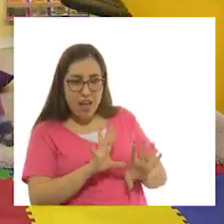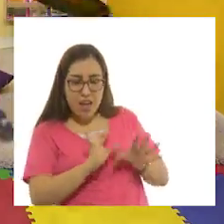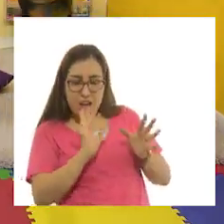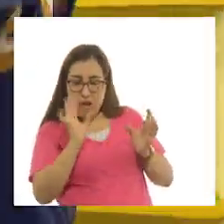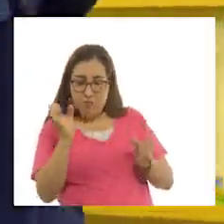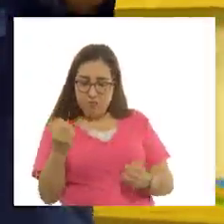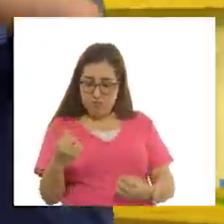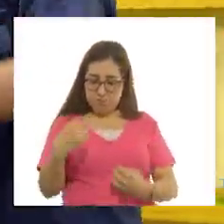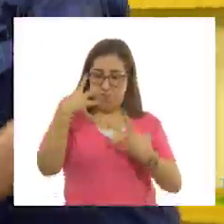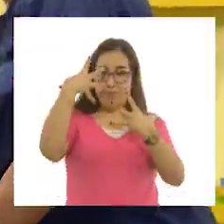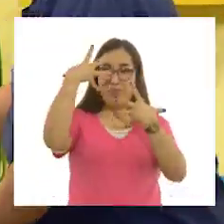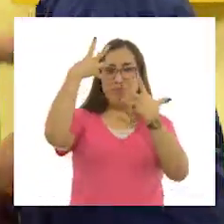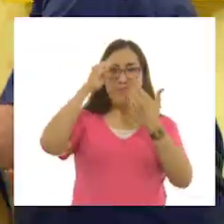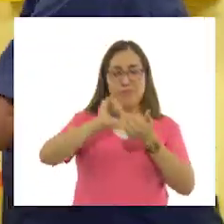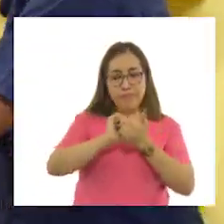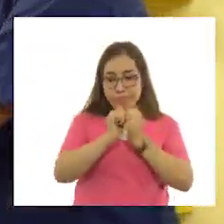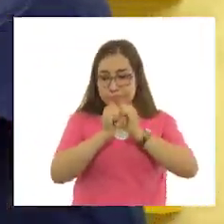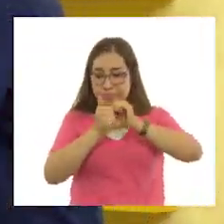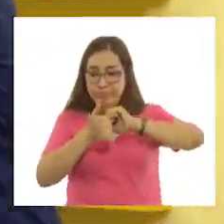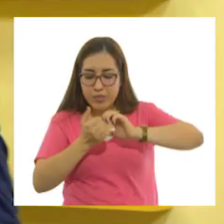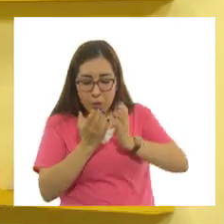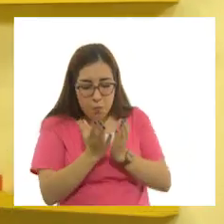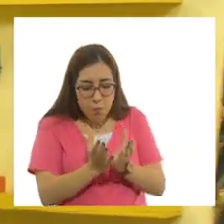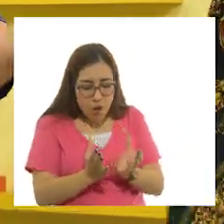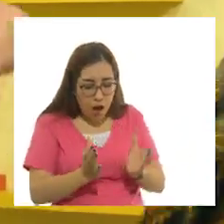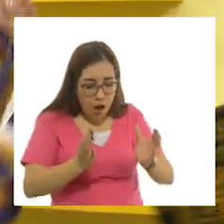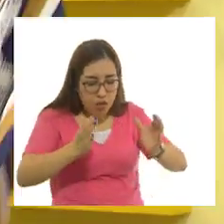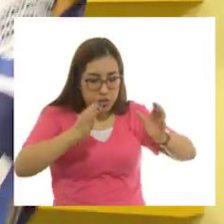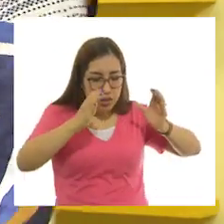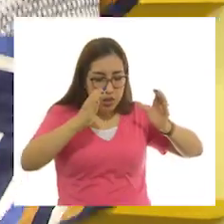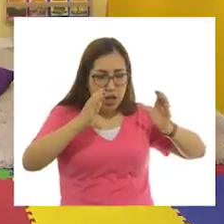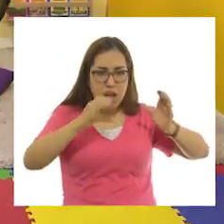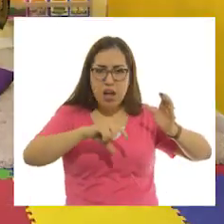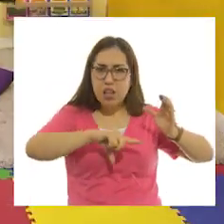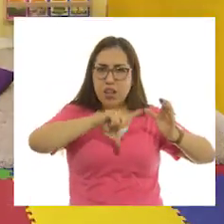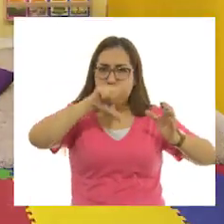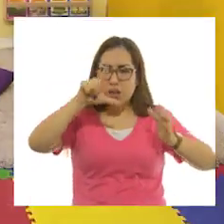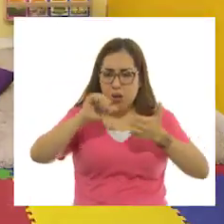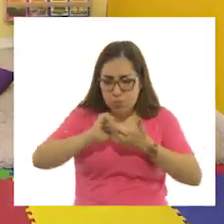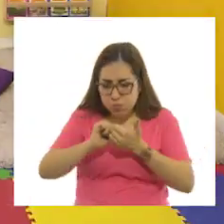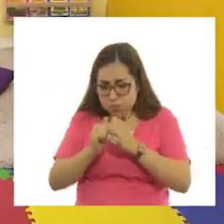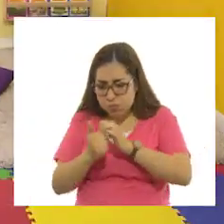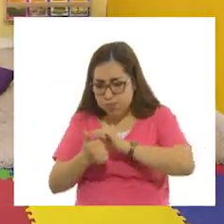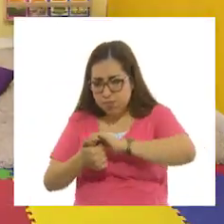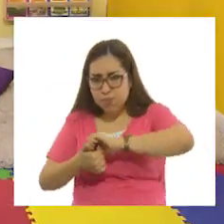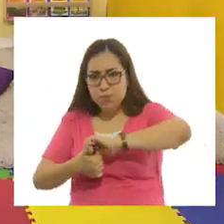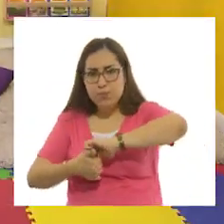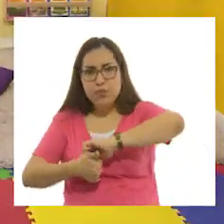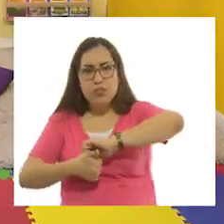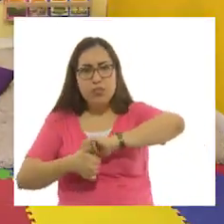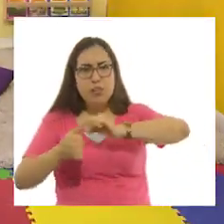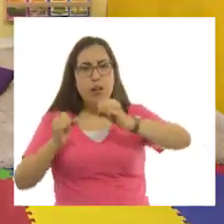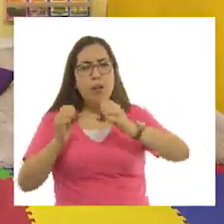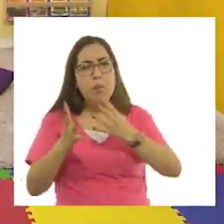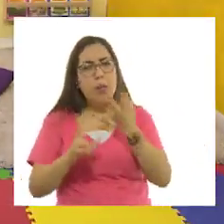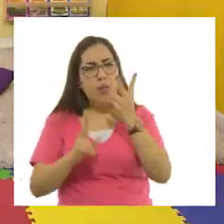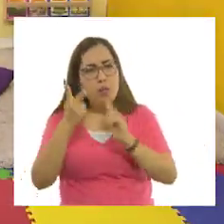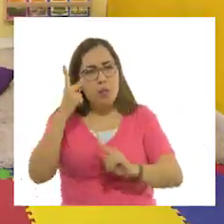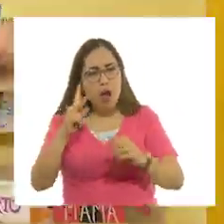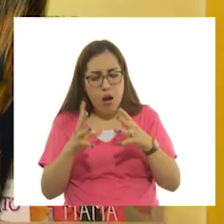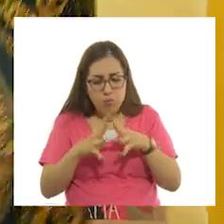me lleva al cerrito me vuelve maceta y un calabacita ahí